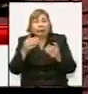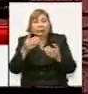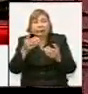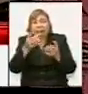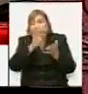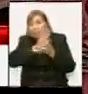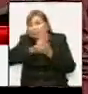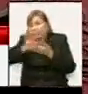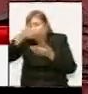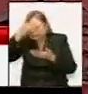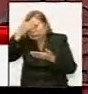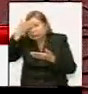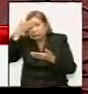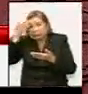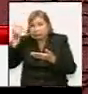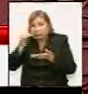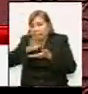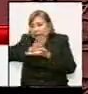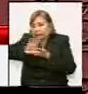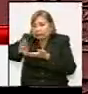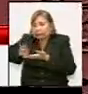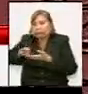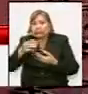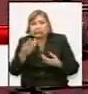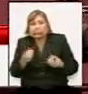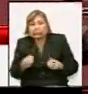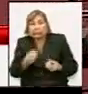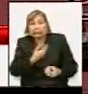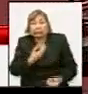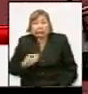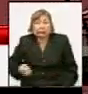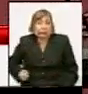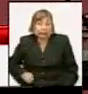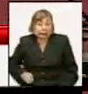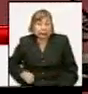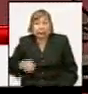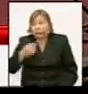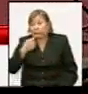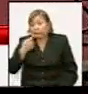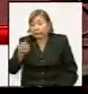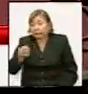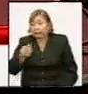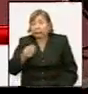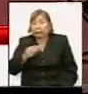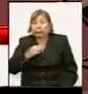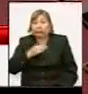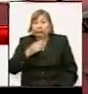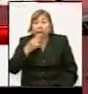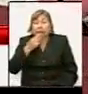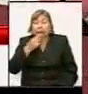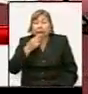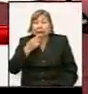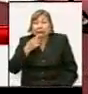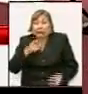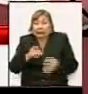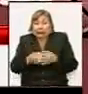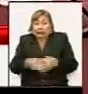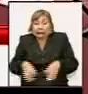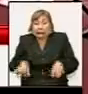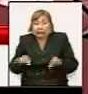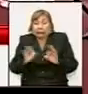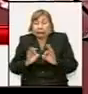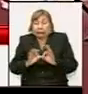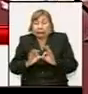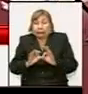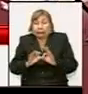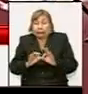de parte del Estado peruano. Es lo que acaba de graficar el congresista Mulder por intermedio suyo. Y hay un detalle muy importante. Lo hemos hecho.